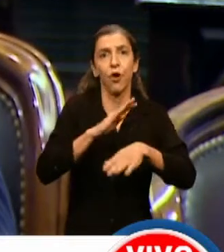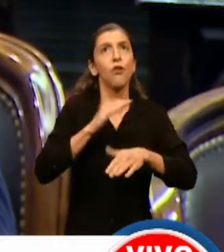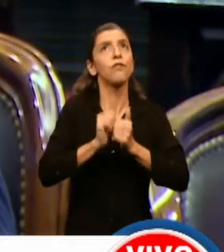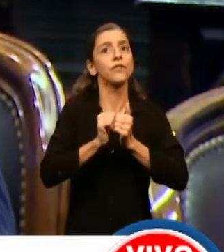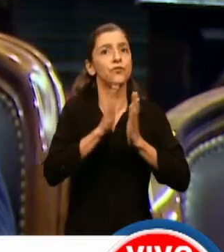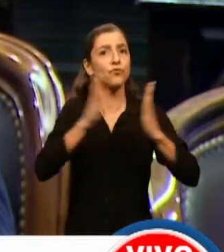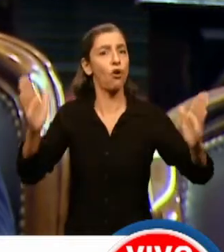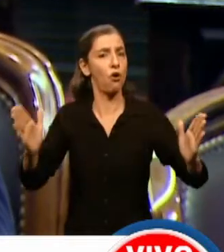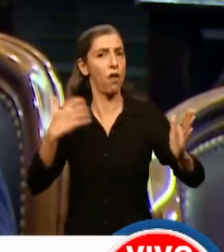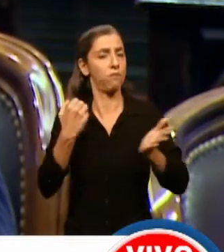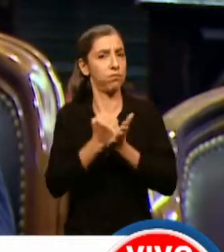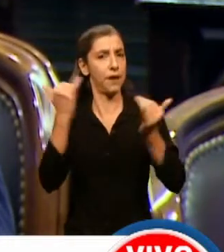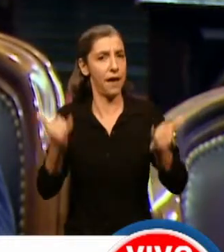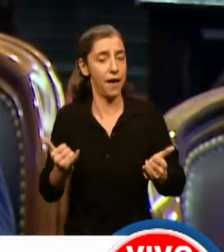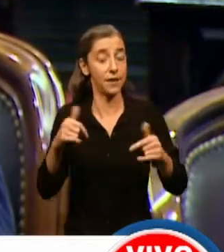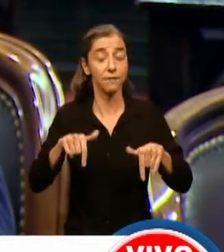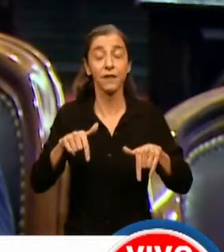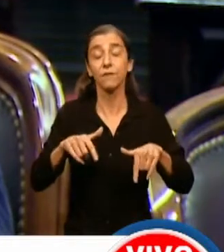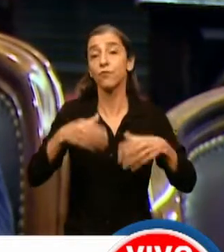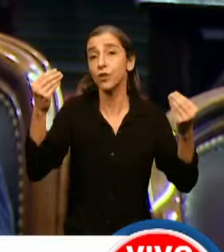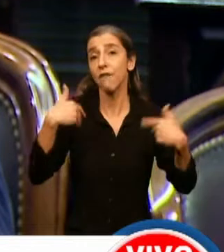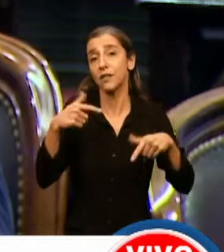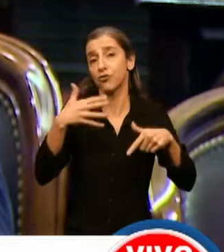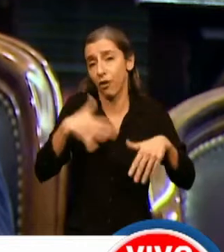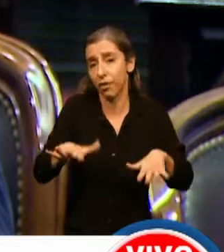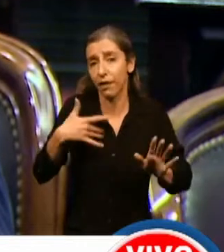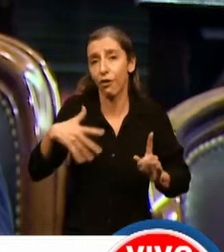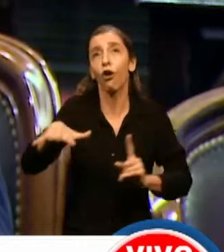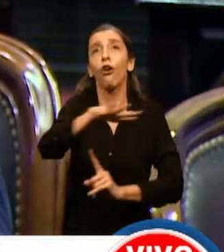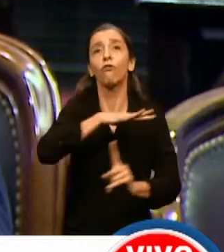ciudadanía, este contexto nunca debe limitar.